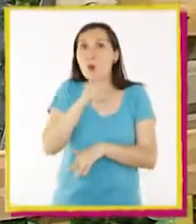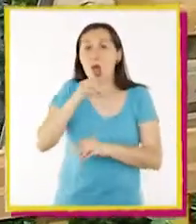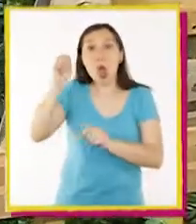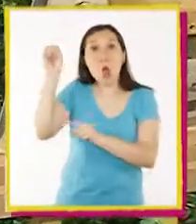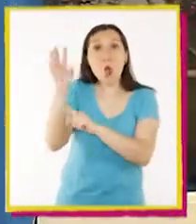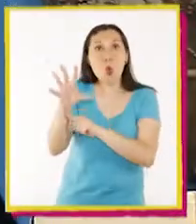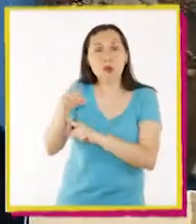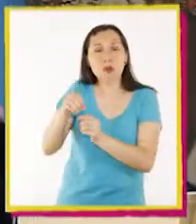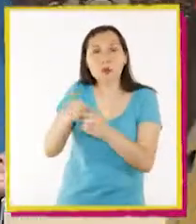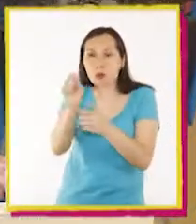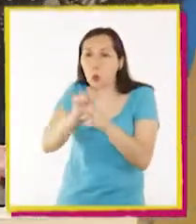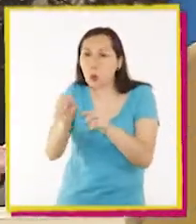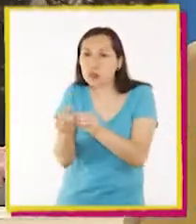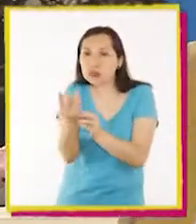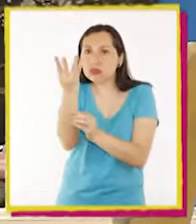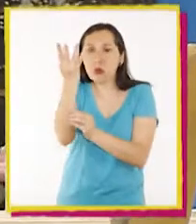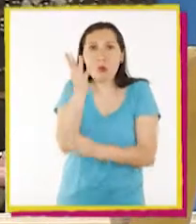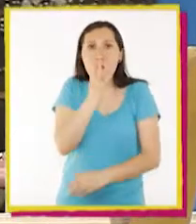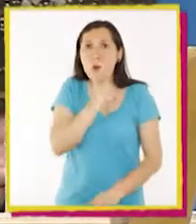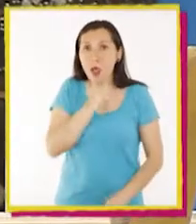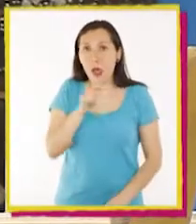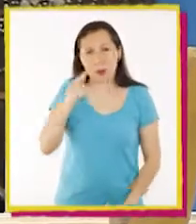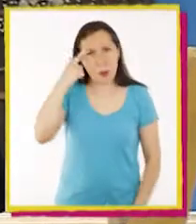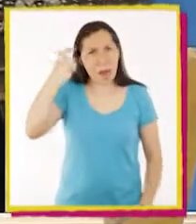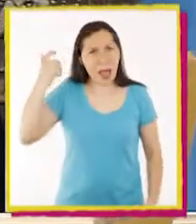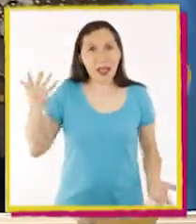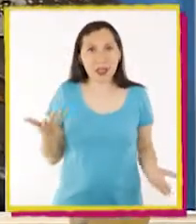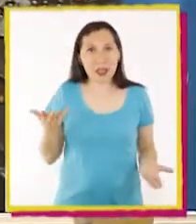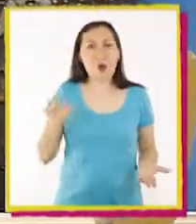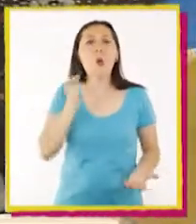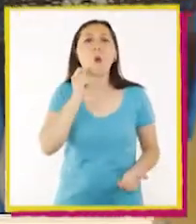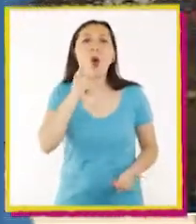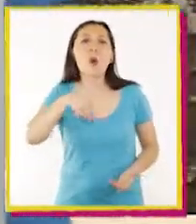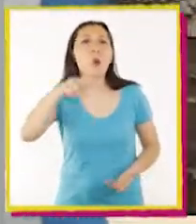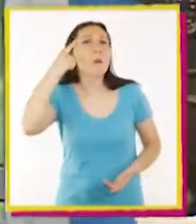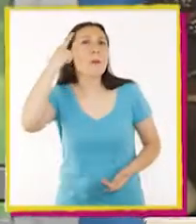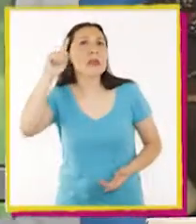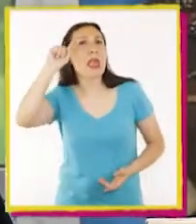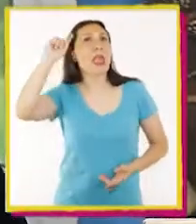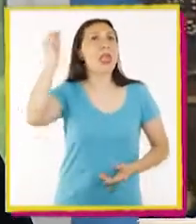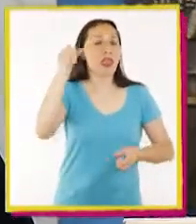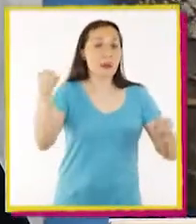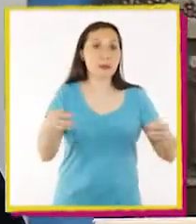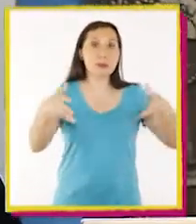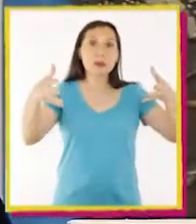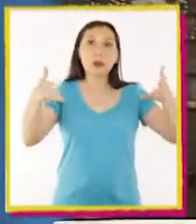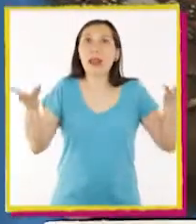las lámparas. ¿Se imaginan? Veamos, ¿qué se imaginan que inventó?